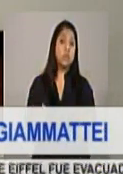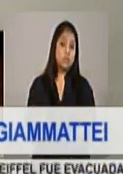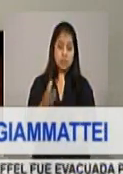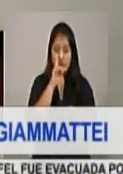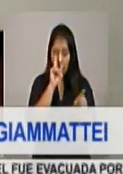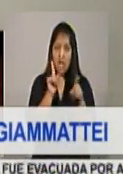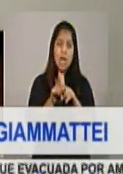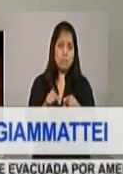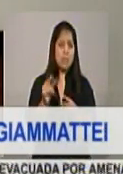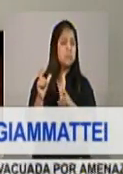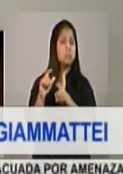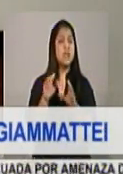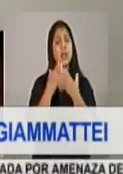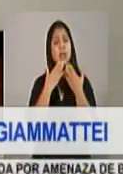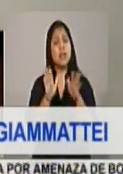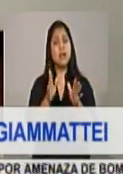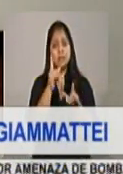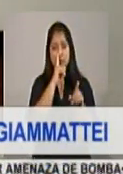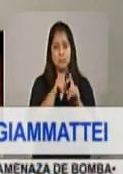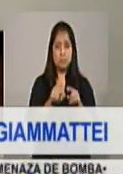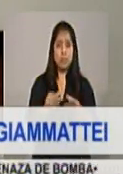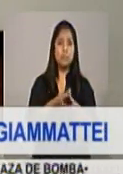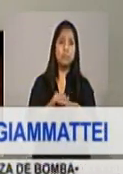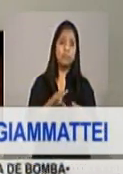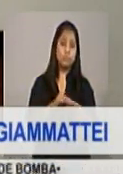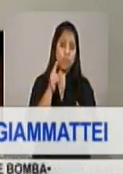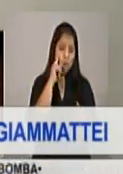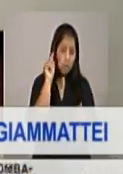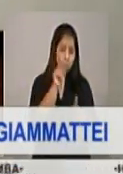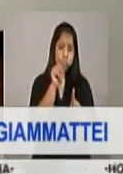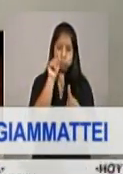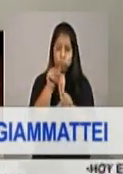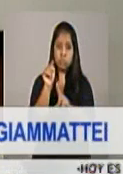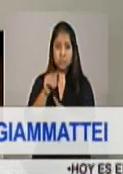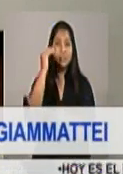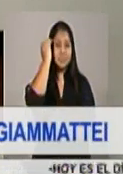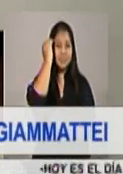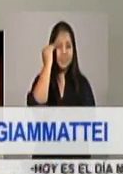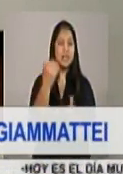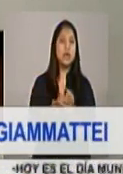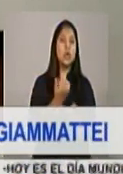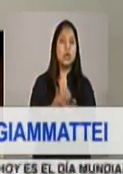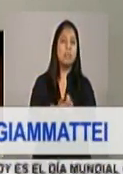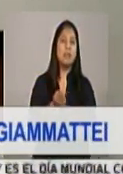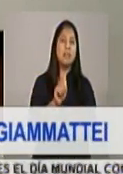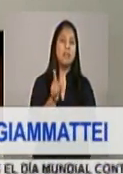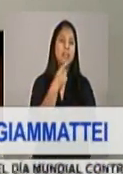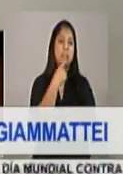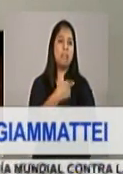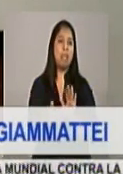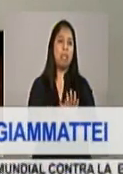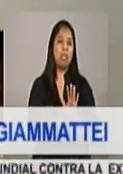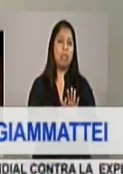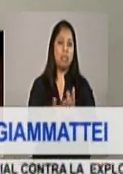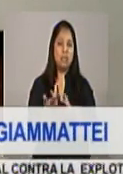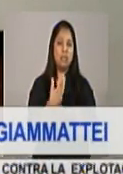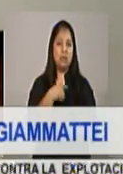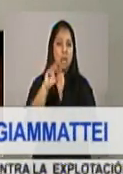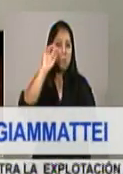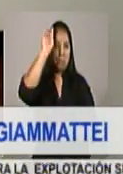generales, especialmente las crónicas objetivas que saben de economía, son las que tratan de interpretar la